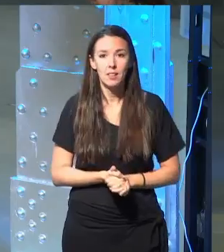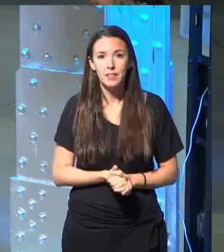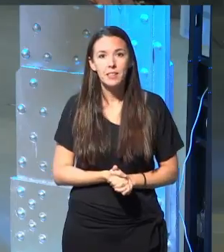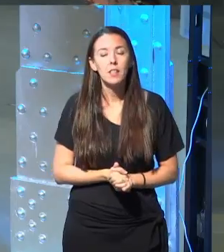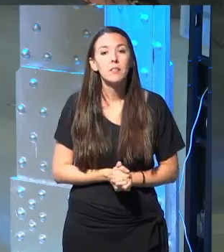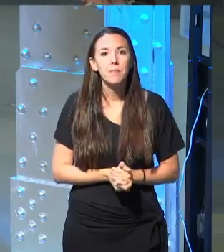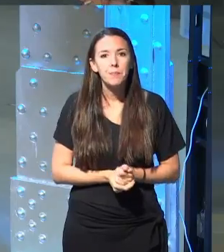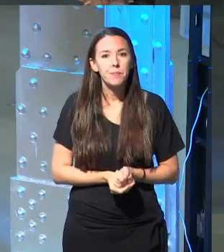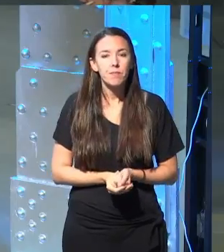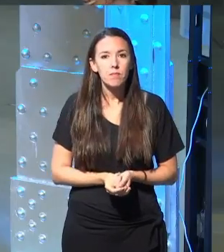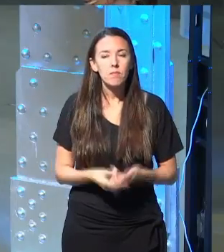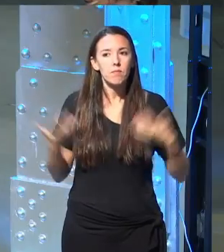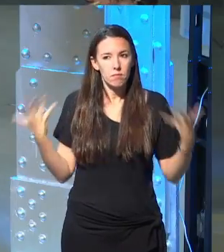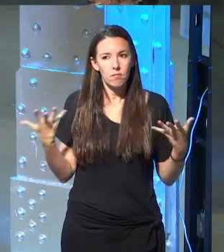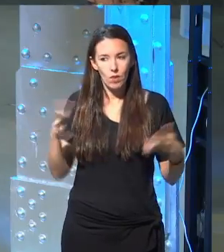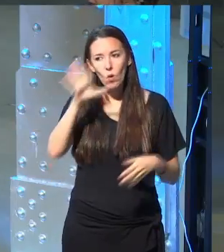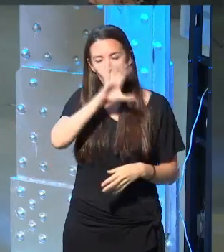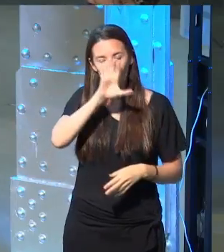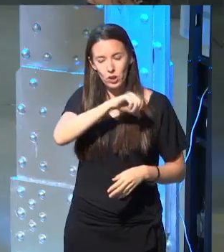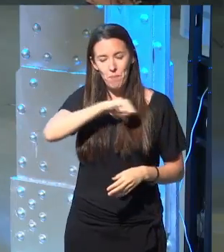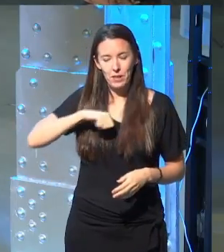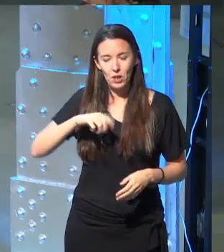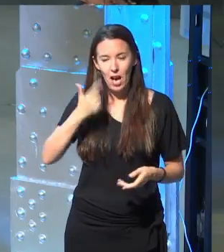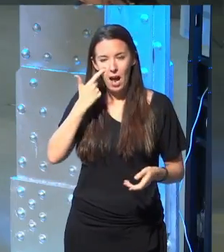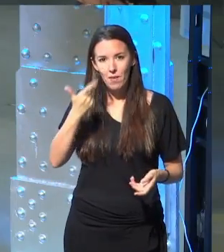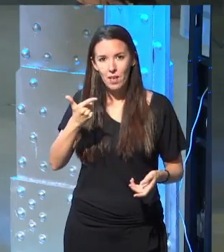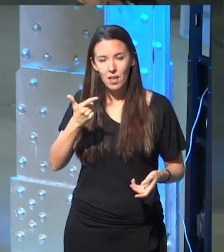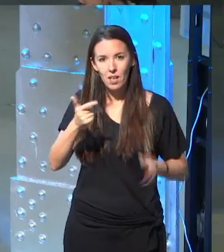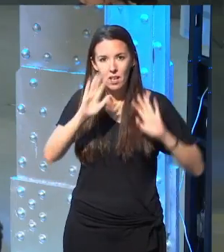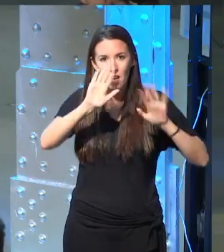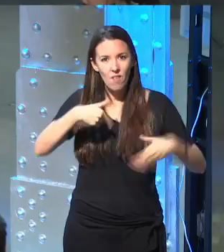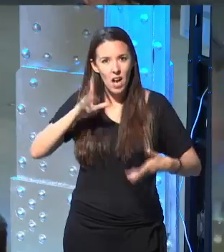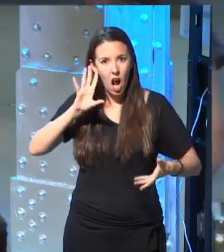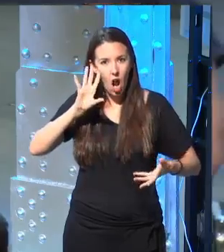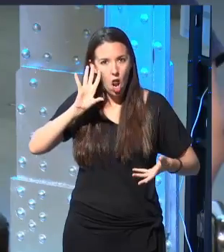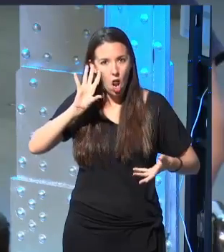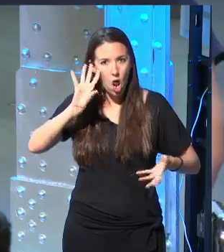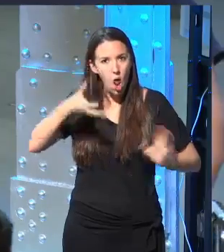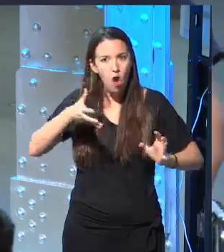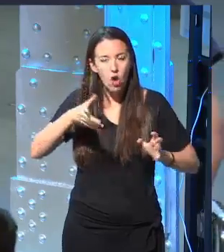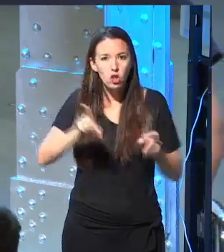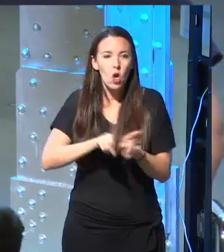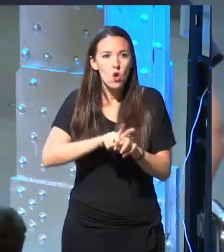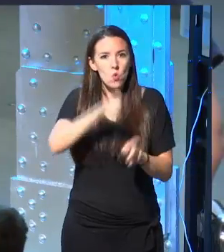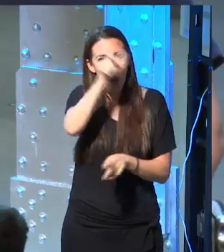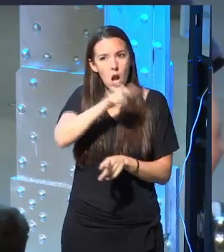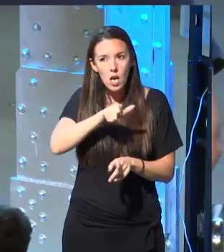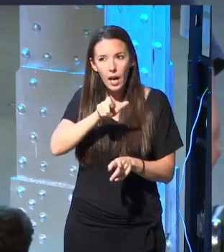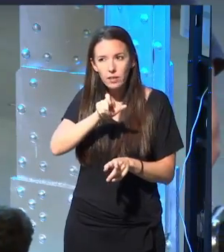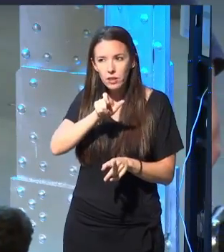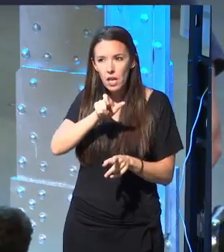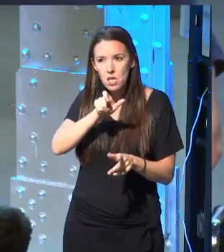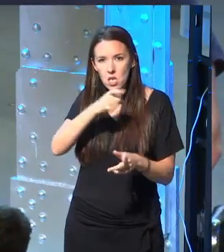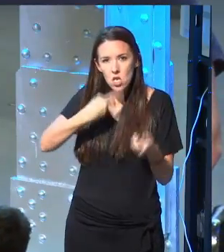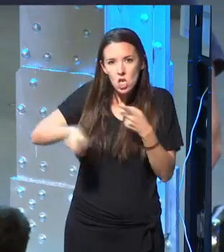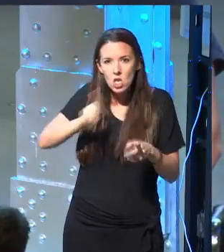entonces, una curiosidad personal es, ¿te han salido muchos locos? O sea, locos como gente que ha entrado en tu conspiración